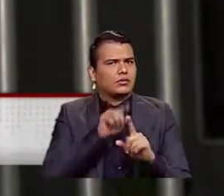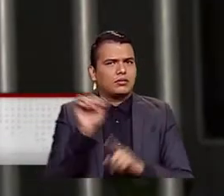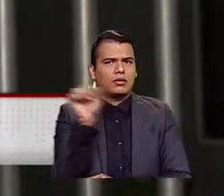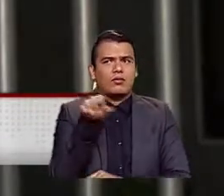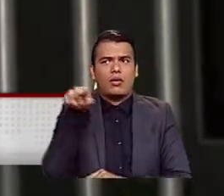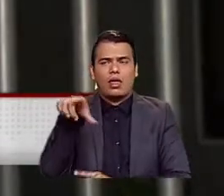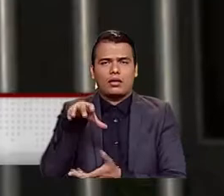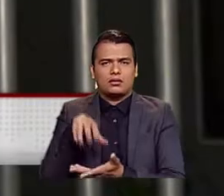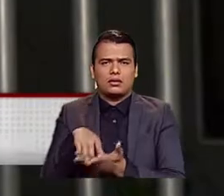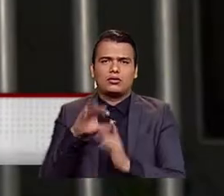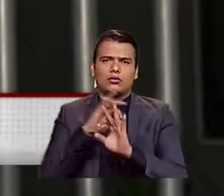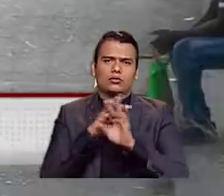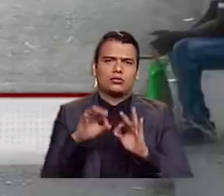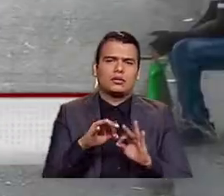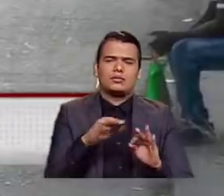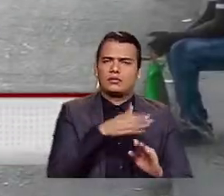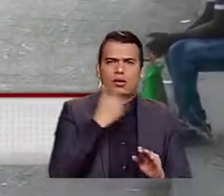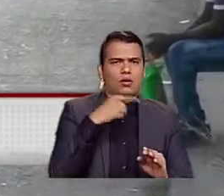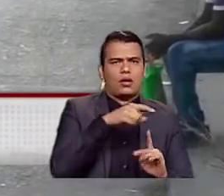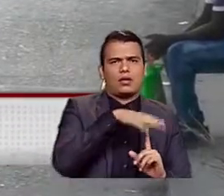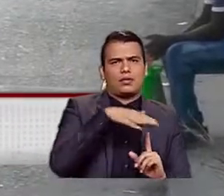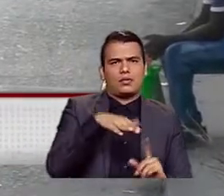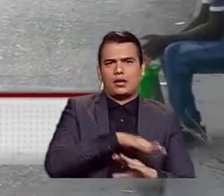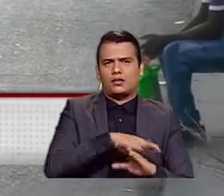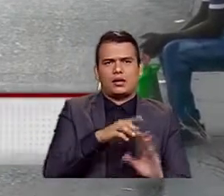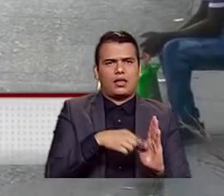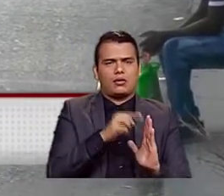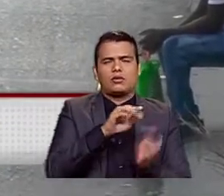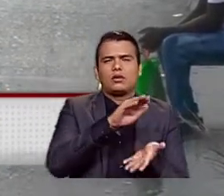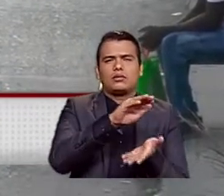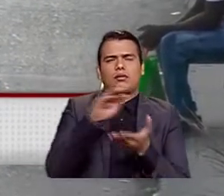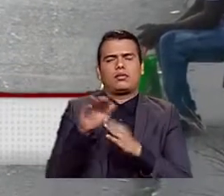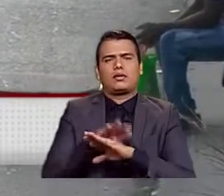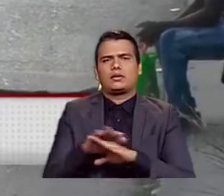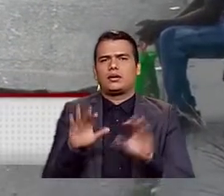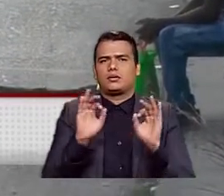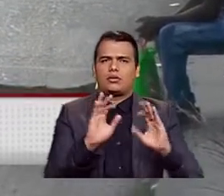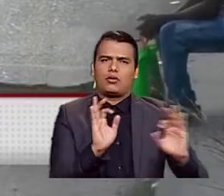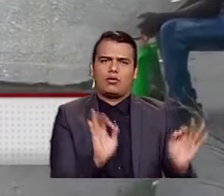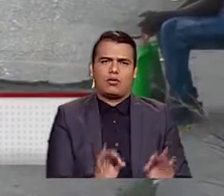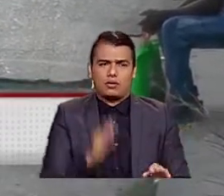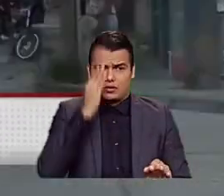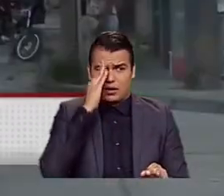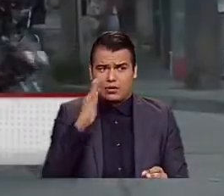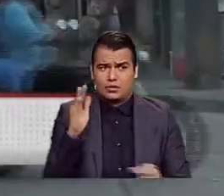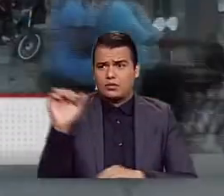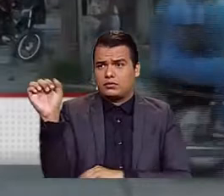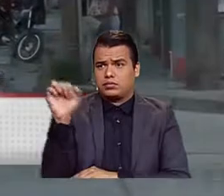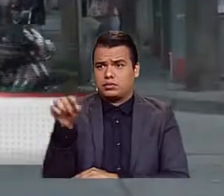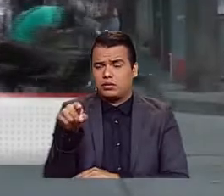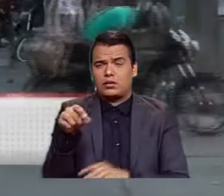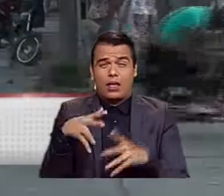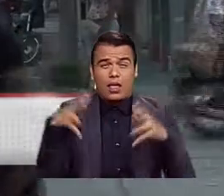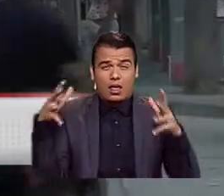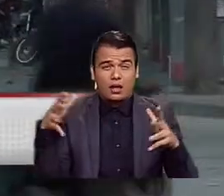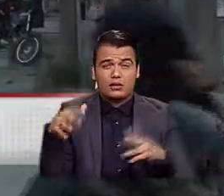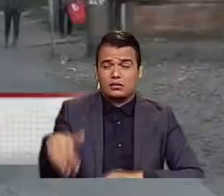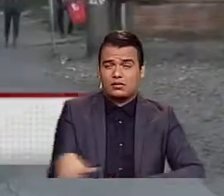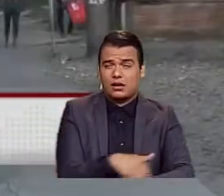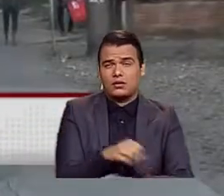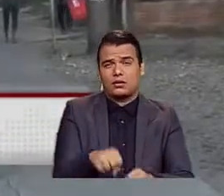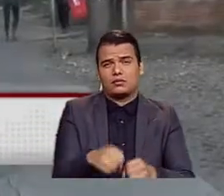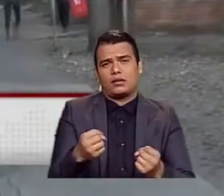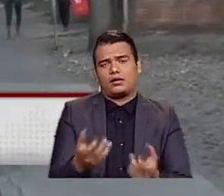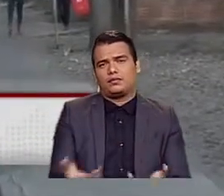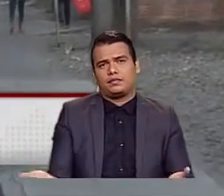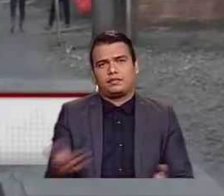centro de la ciudad, ya que por su tamaño nos congestionan la ciudad, nos deterioran el anillo asfáltico, por eso planteo hacerlo el